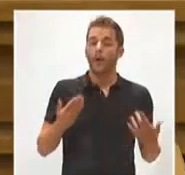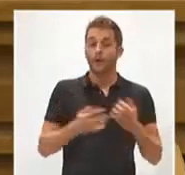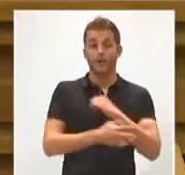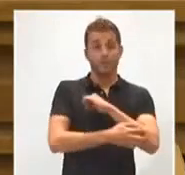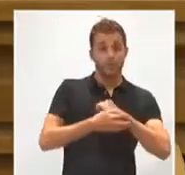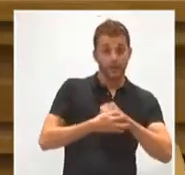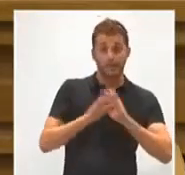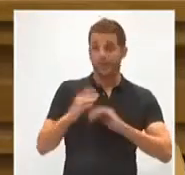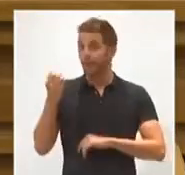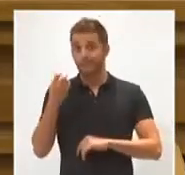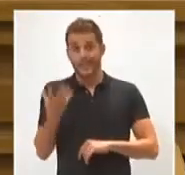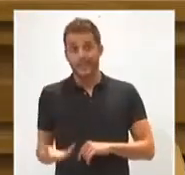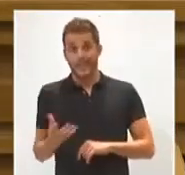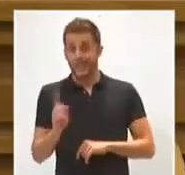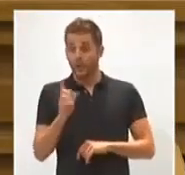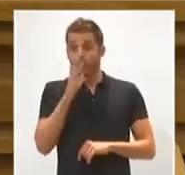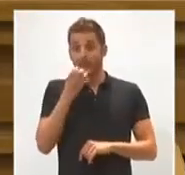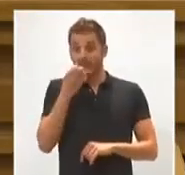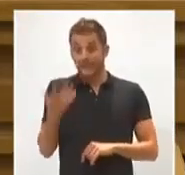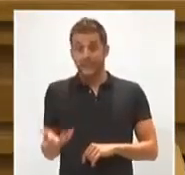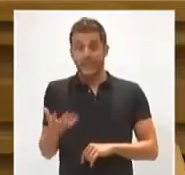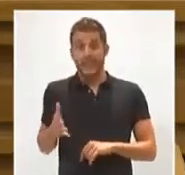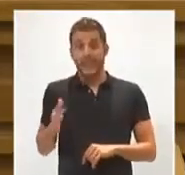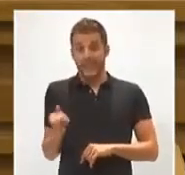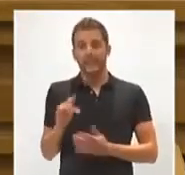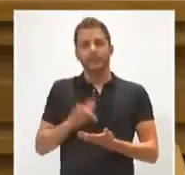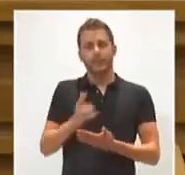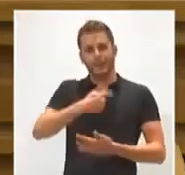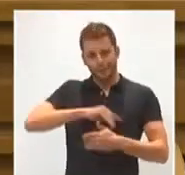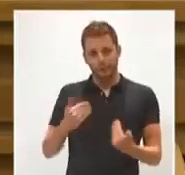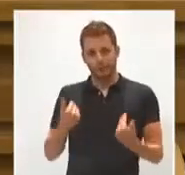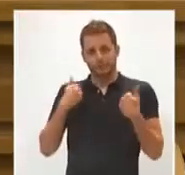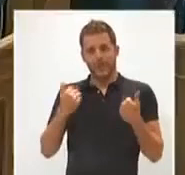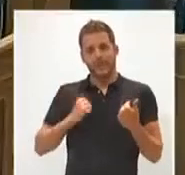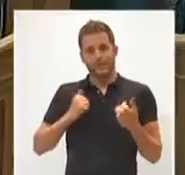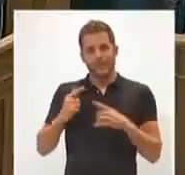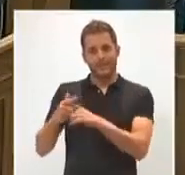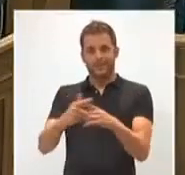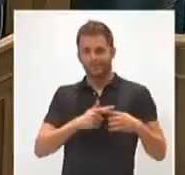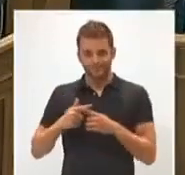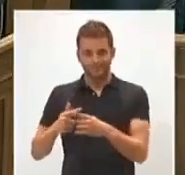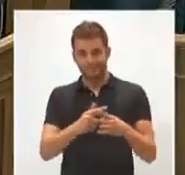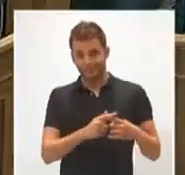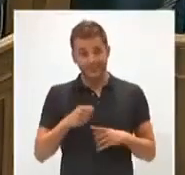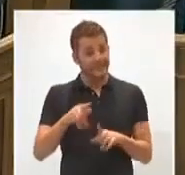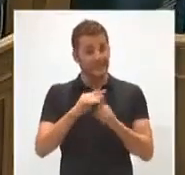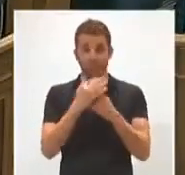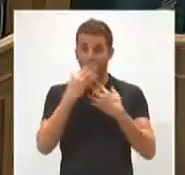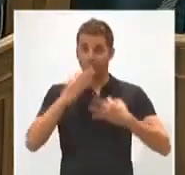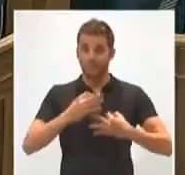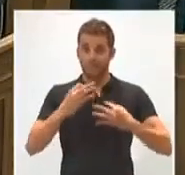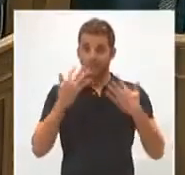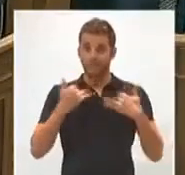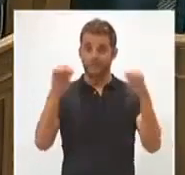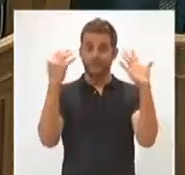la riqueza porque habiendo riqueza ya estamos aquí para que entre todos la podemos disfrutar y repartir esa es la realidad